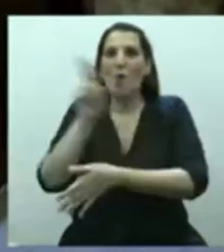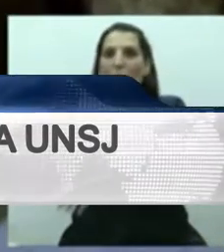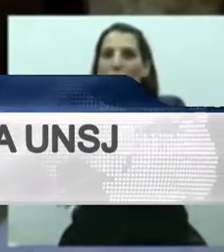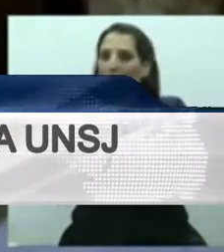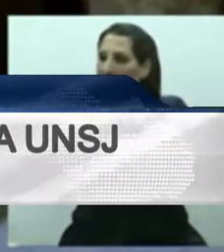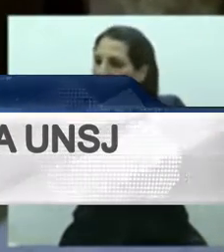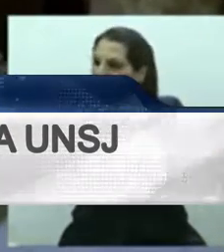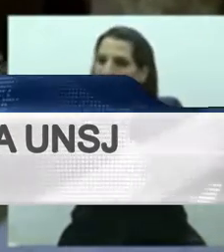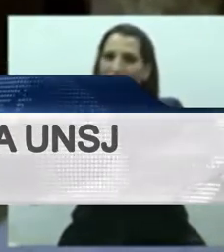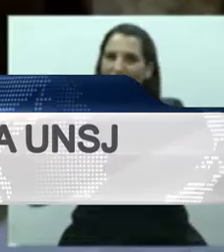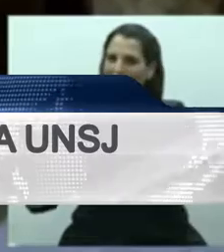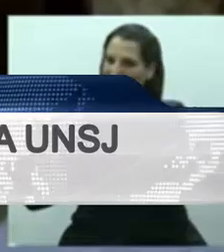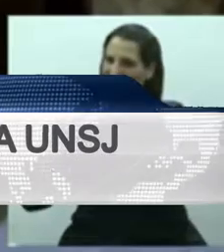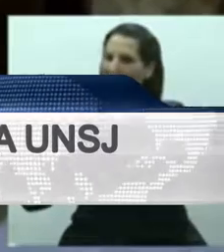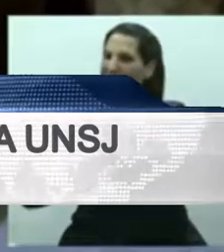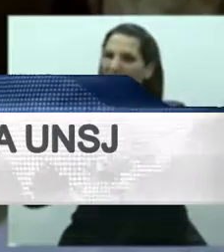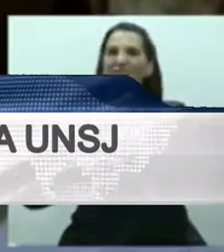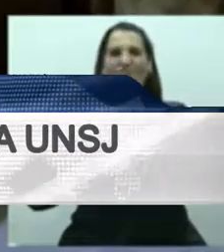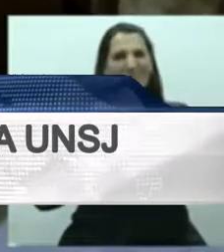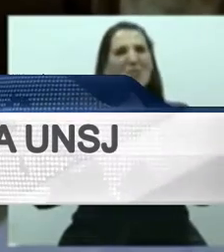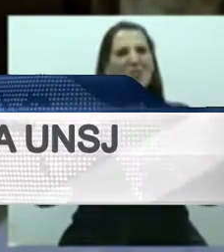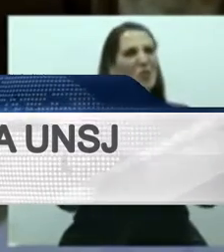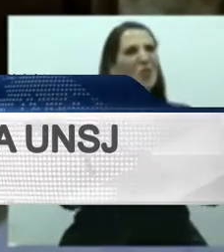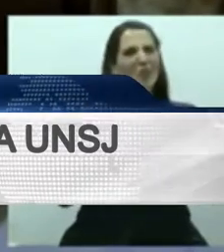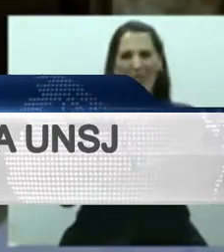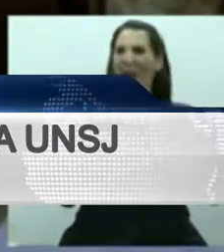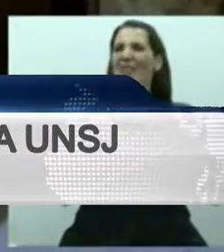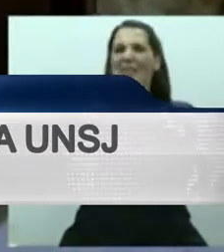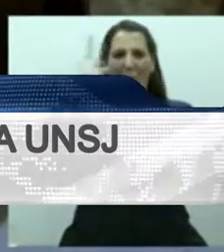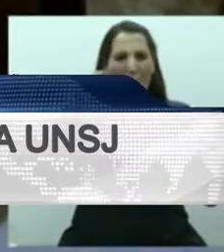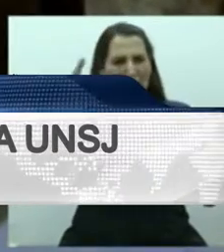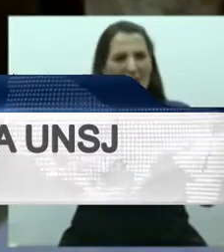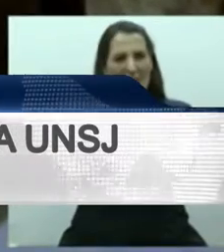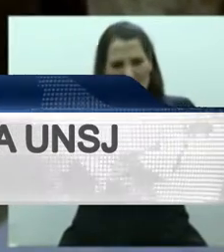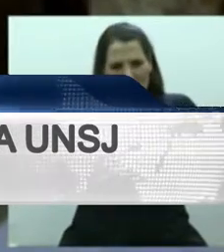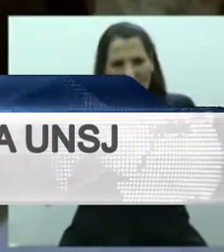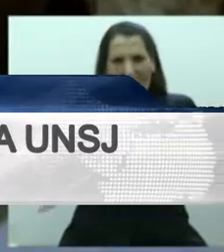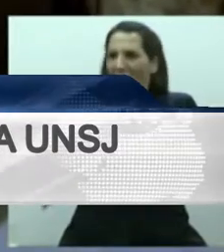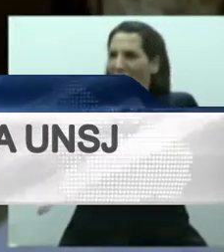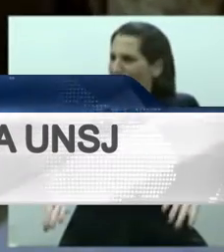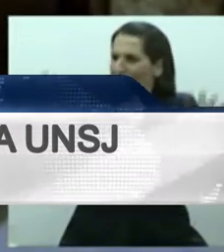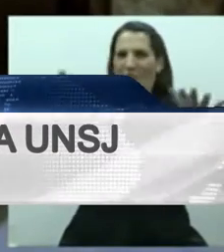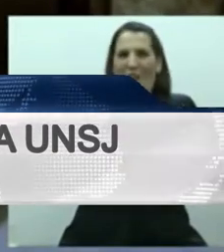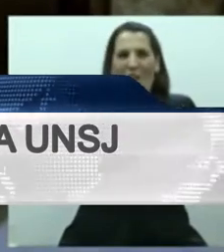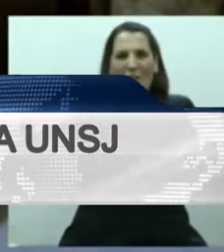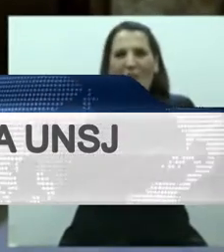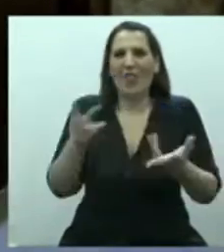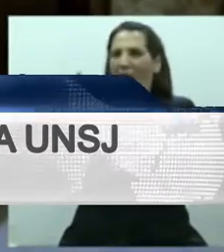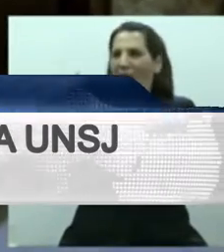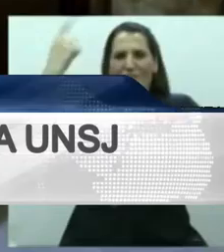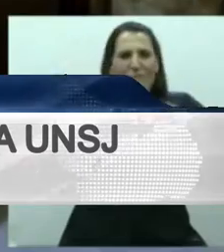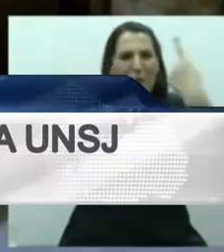esta judicialización. Por eso creo que la apelación va a llegar a buen puerto, la que va a ser la universidad, y yo espero